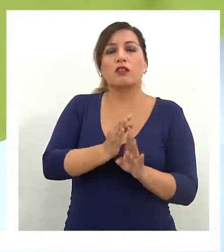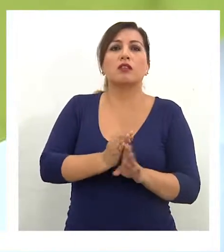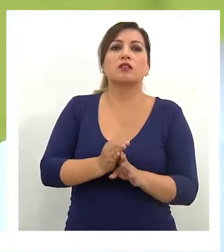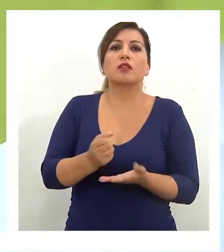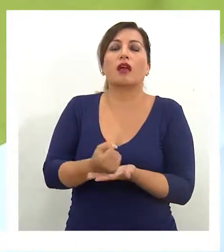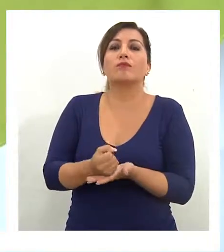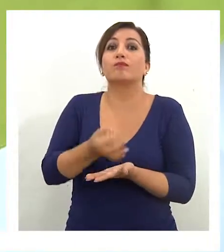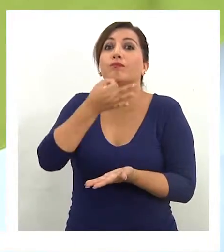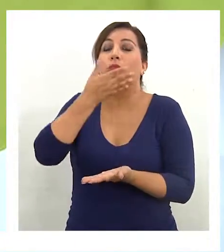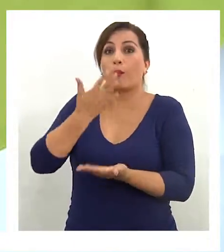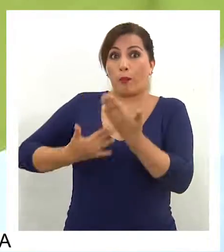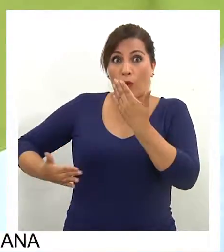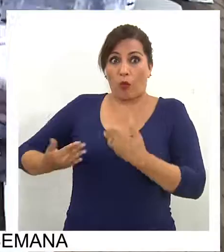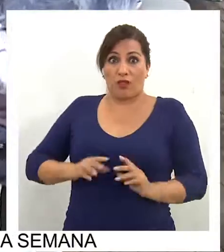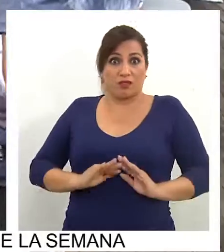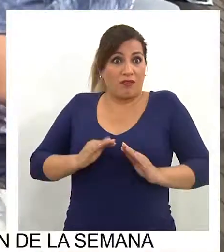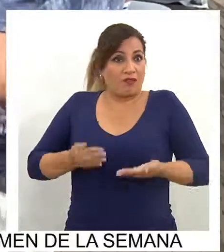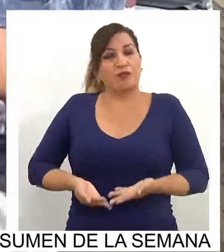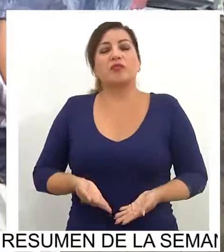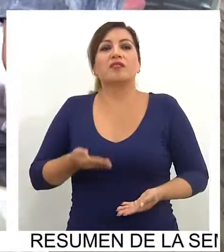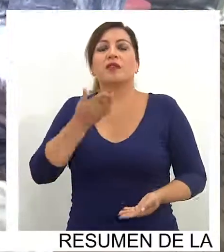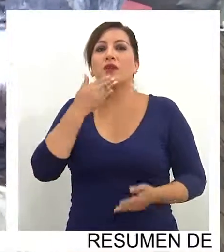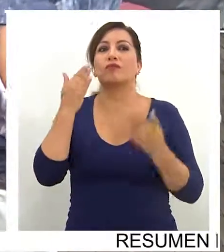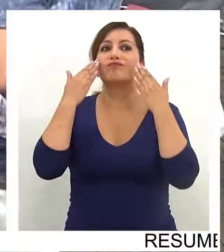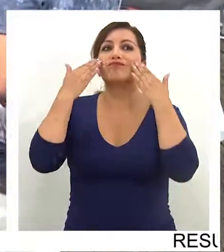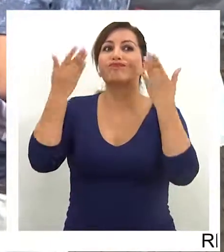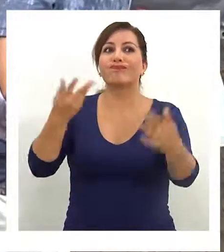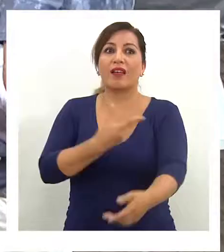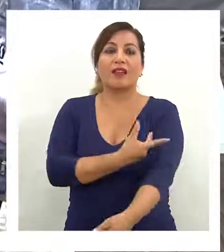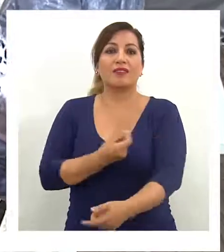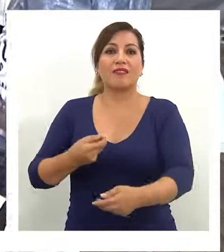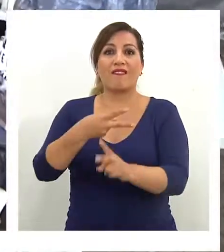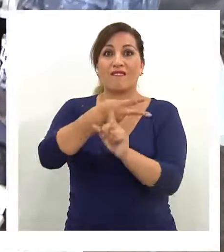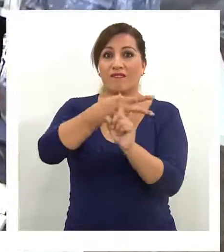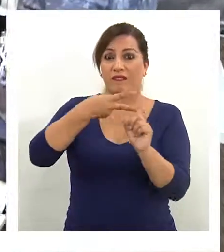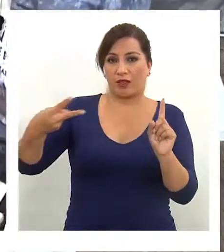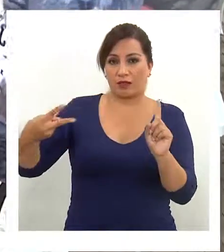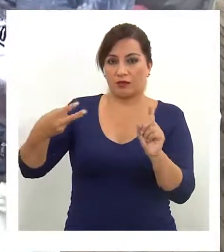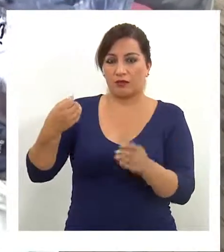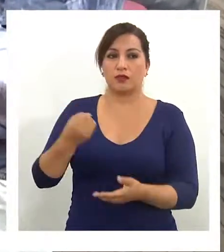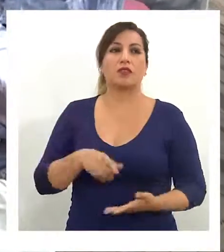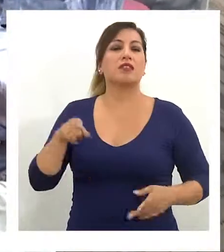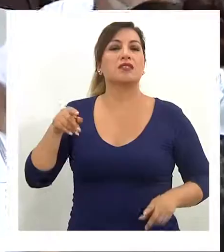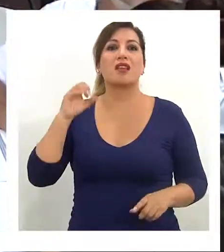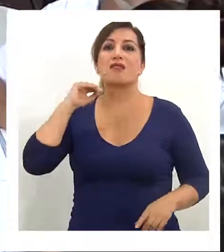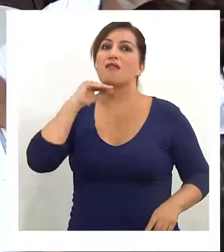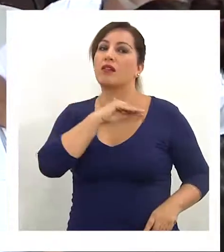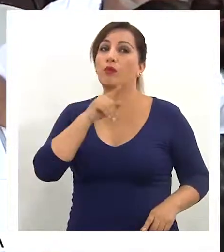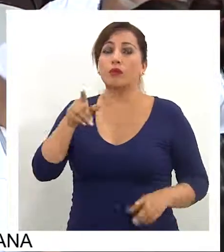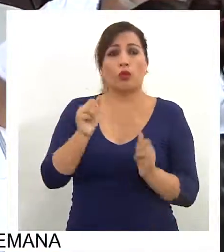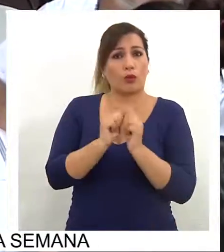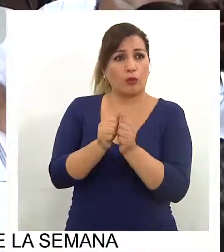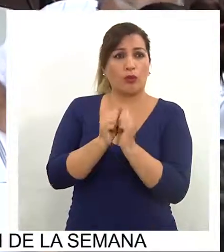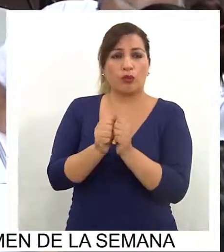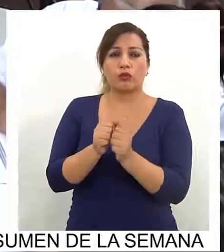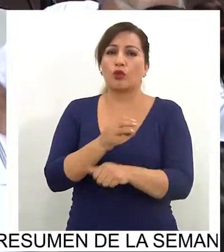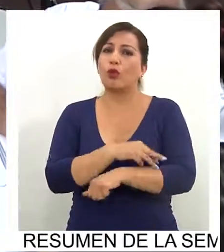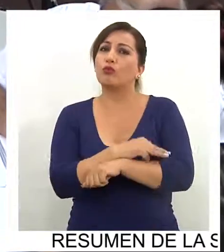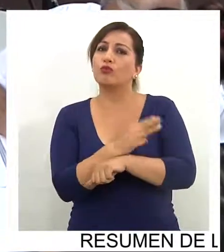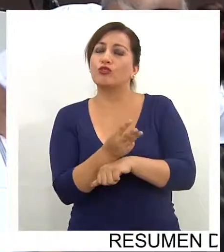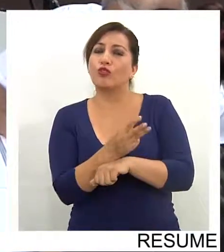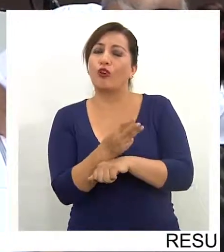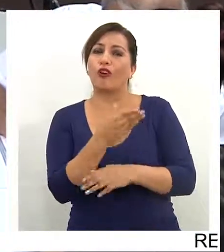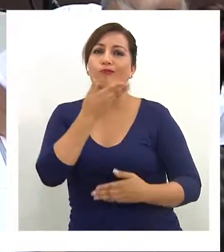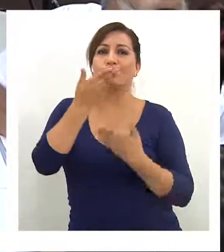sobre los métodos anticonceptivos, además de entrega, y realizaron test rápidos de VIH. La jornada estuvo acompañada de un